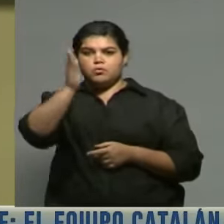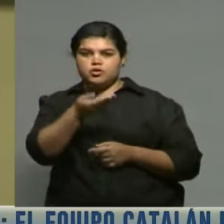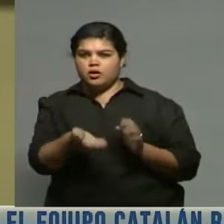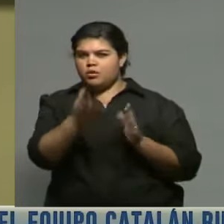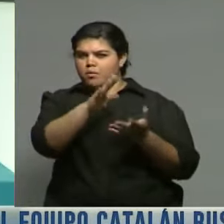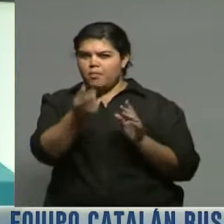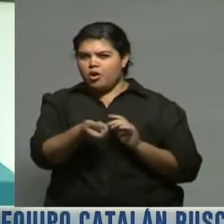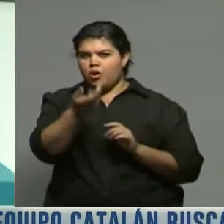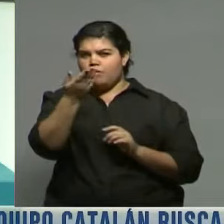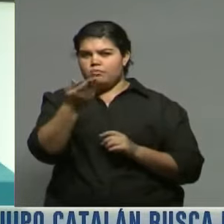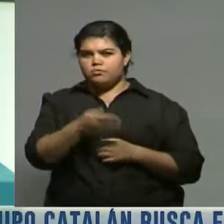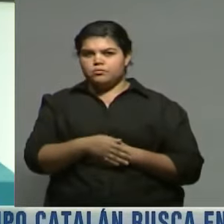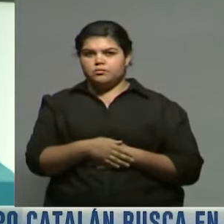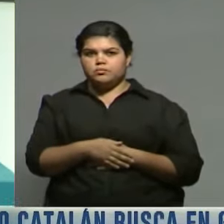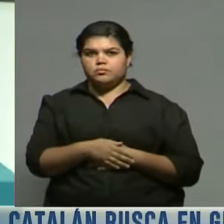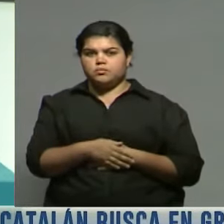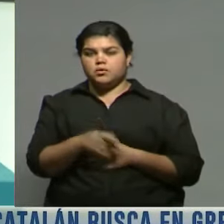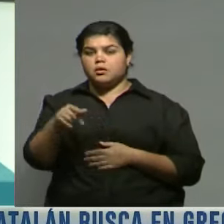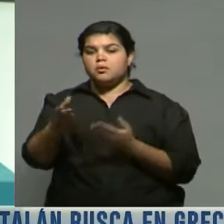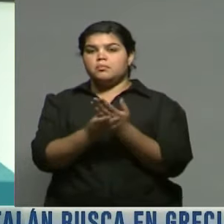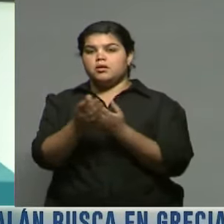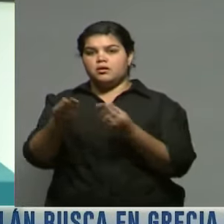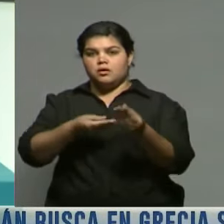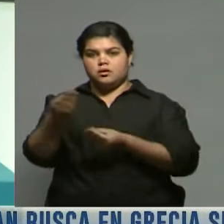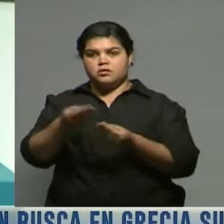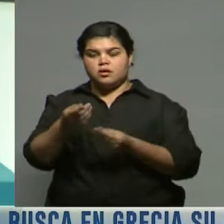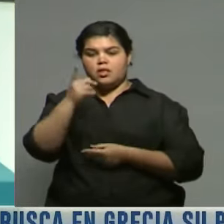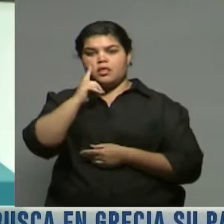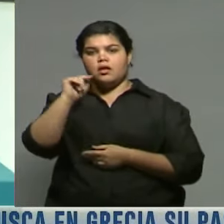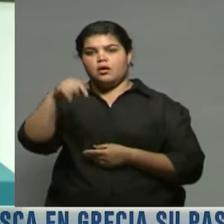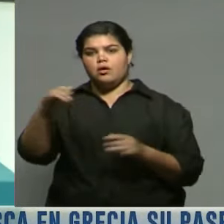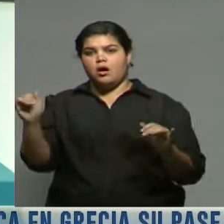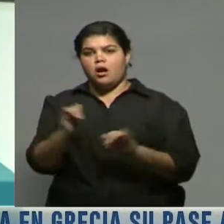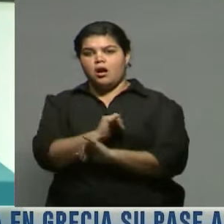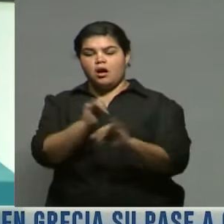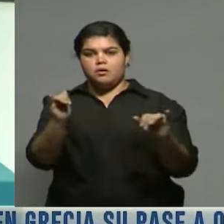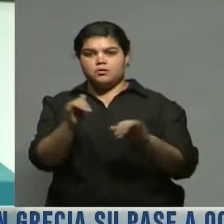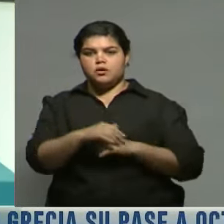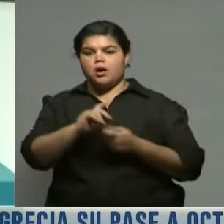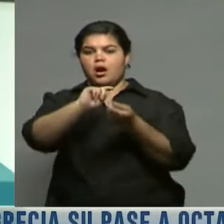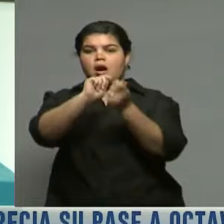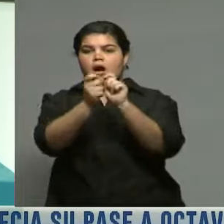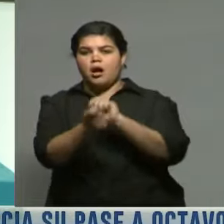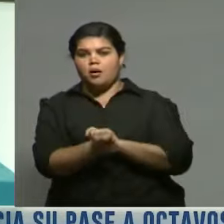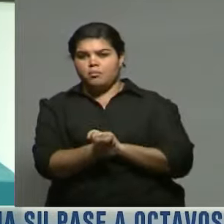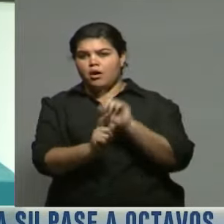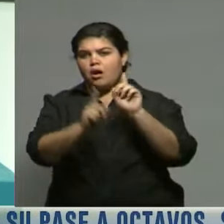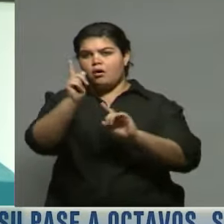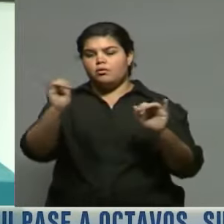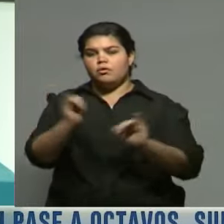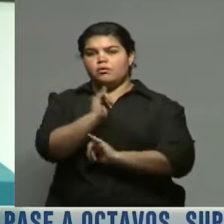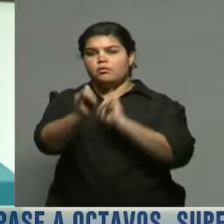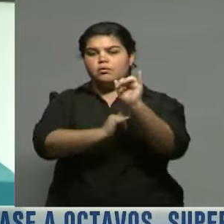va a ser, ¿no es cierto? Sí, el ministro de Hacienda en la jornada de hoy mostró una serie de modificaciones en todo lo que es el